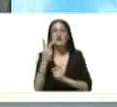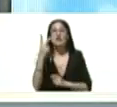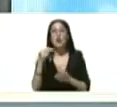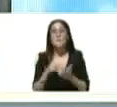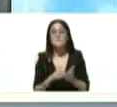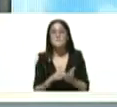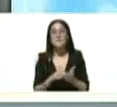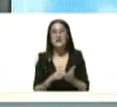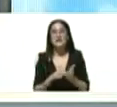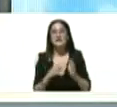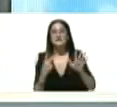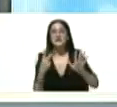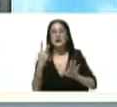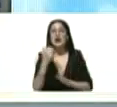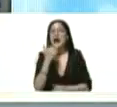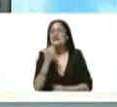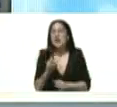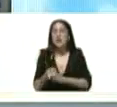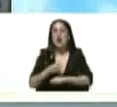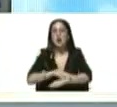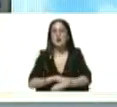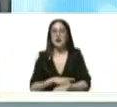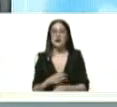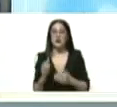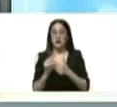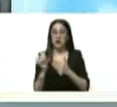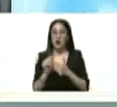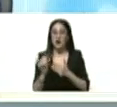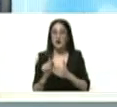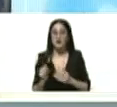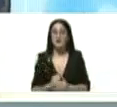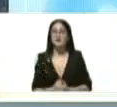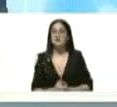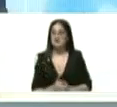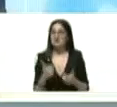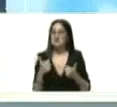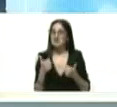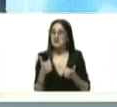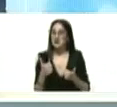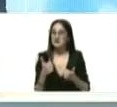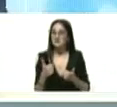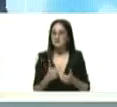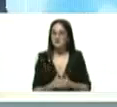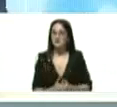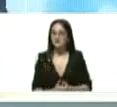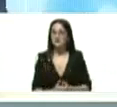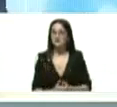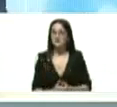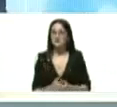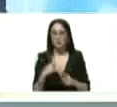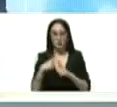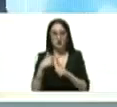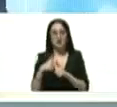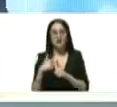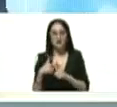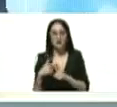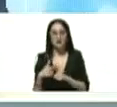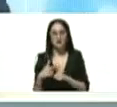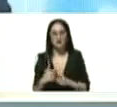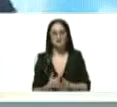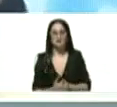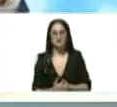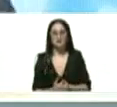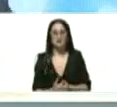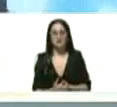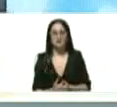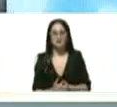de dólares, más del doble. Es un buen signo, es un buen síntoma de lo que puede